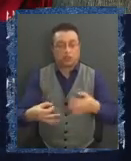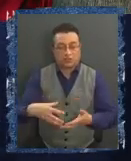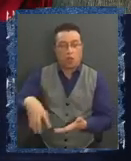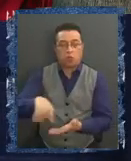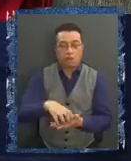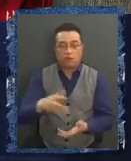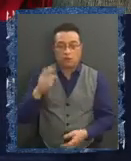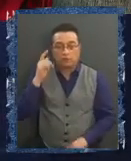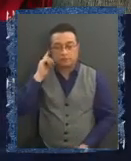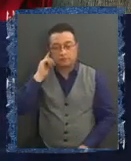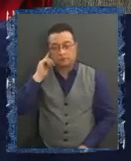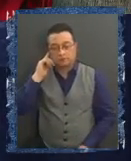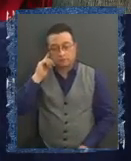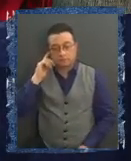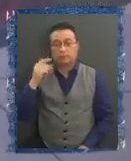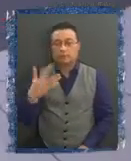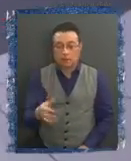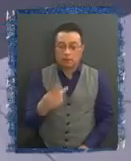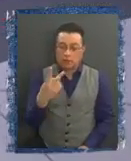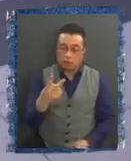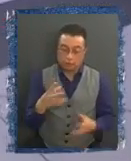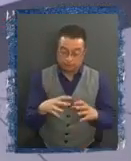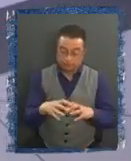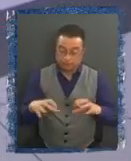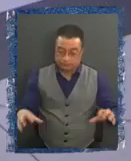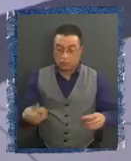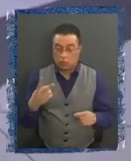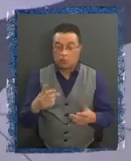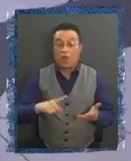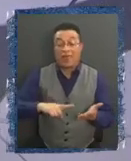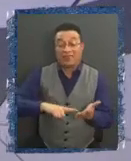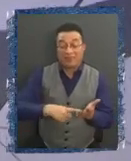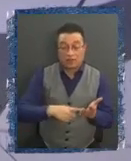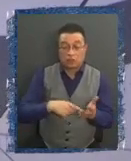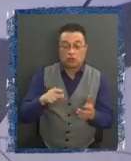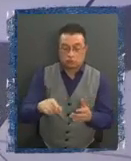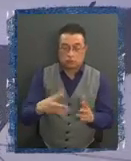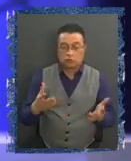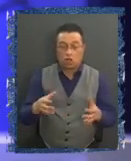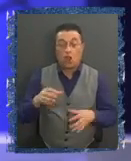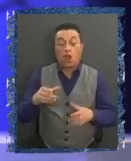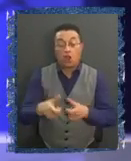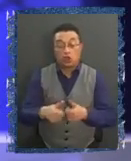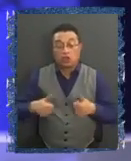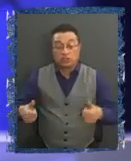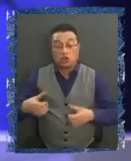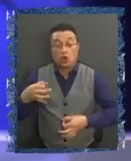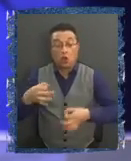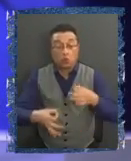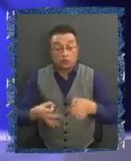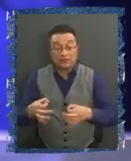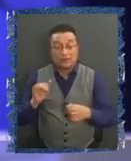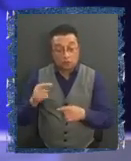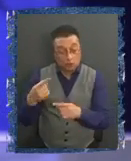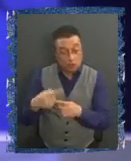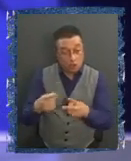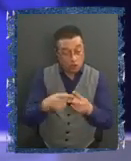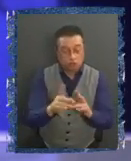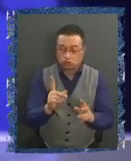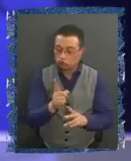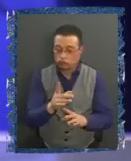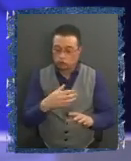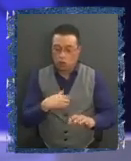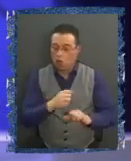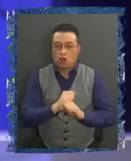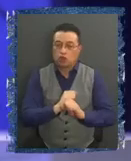Rodrigo. A ver, yo separo acá los órganos. En órganos como técnicos, como el Consejo de Justicia y otros que se intentó, estoy totalmente en contra. No veo por